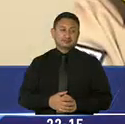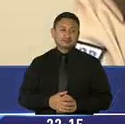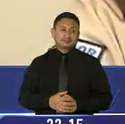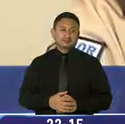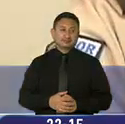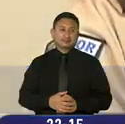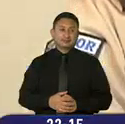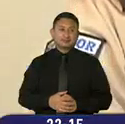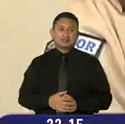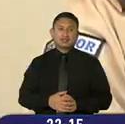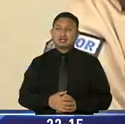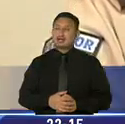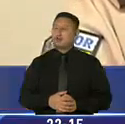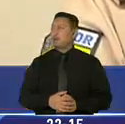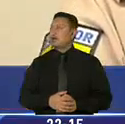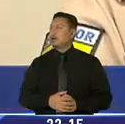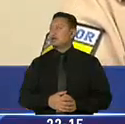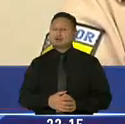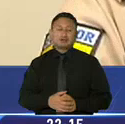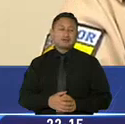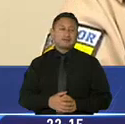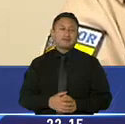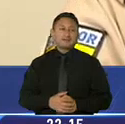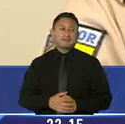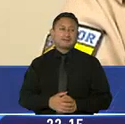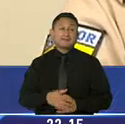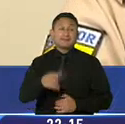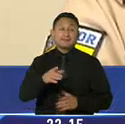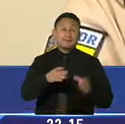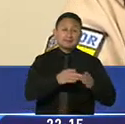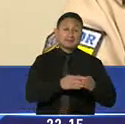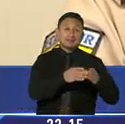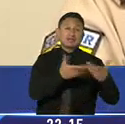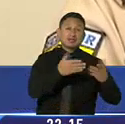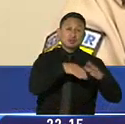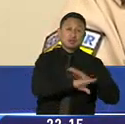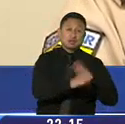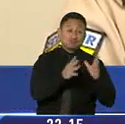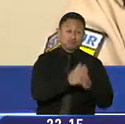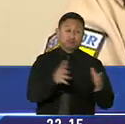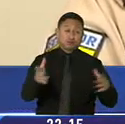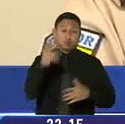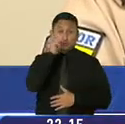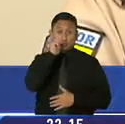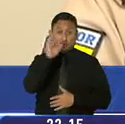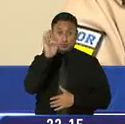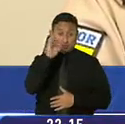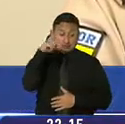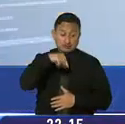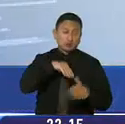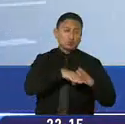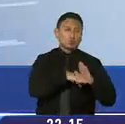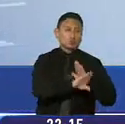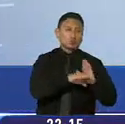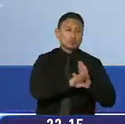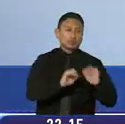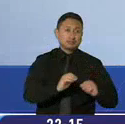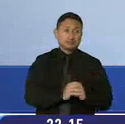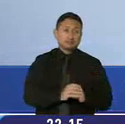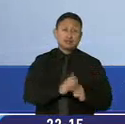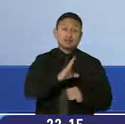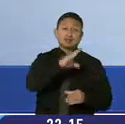siendo utilizado como centro de acopio de grandes cantidades de sustancias sujetas a fiscalización, que desde el interior de este